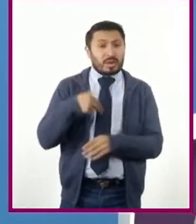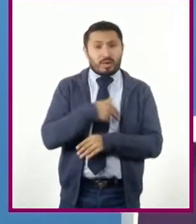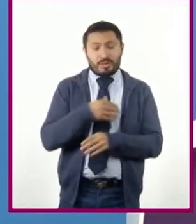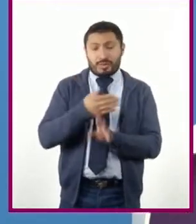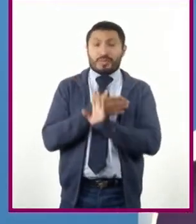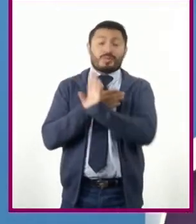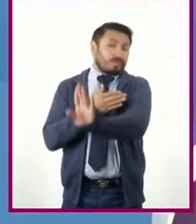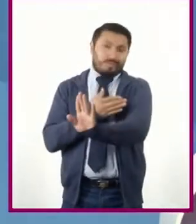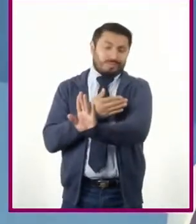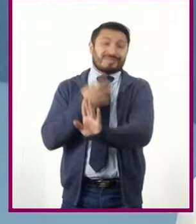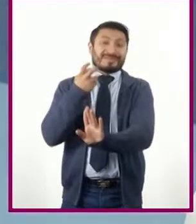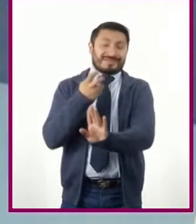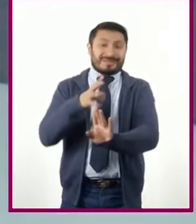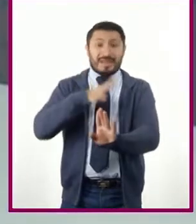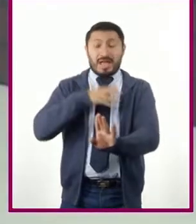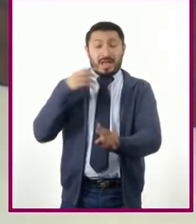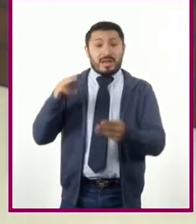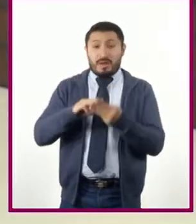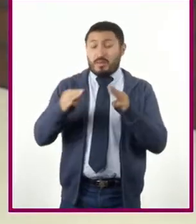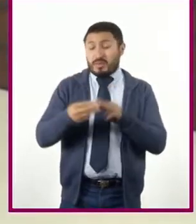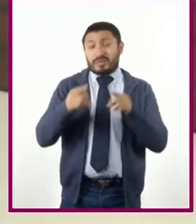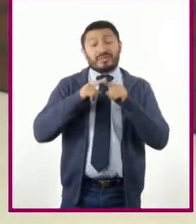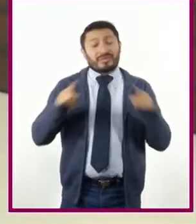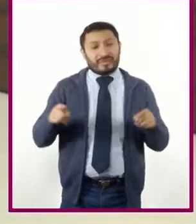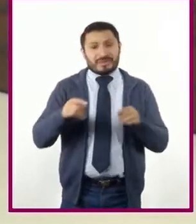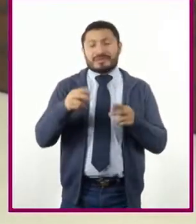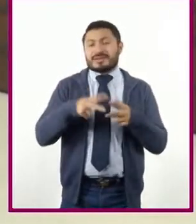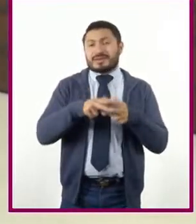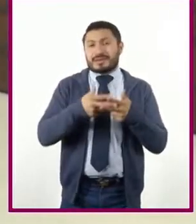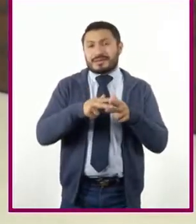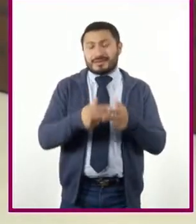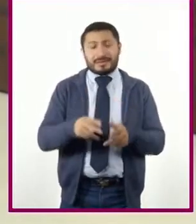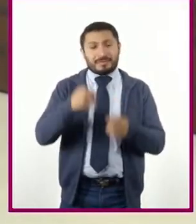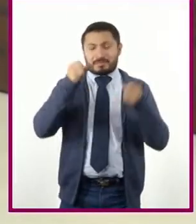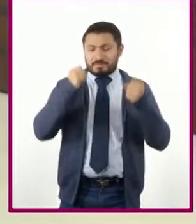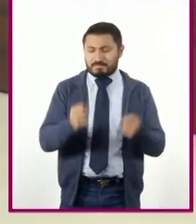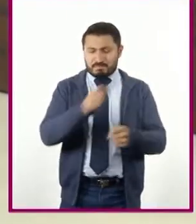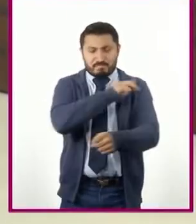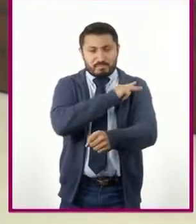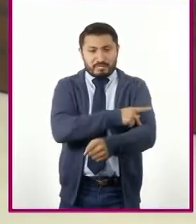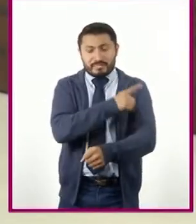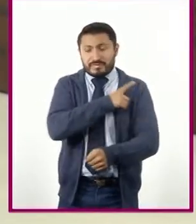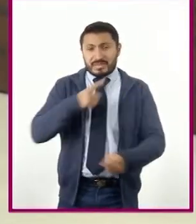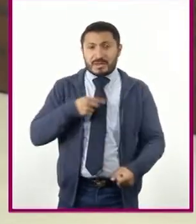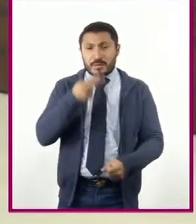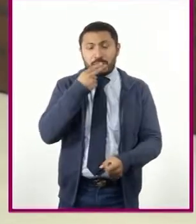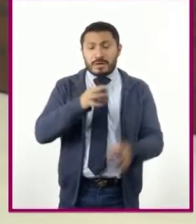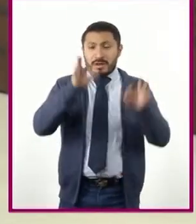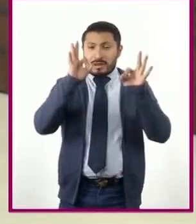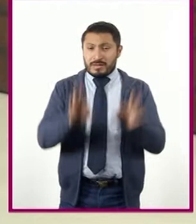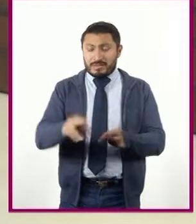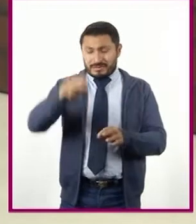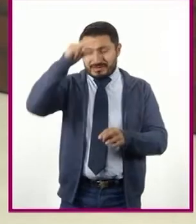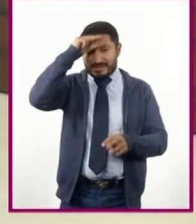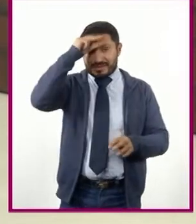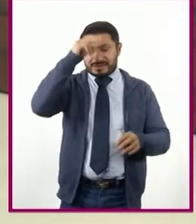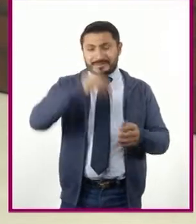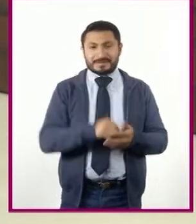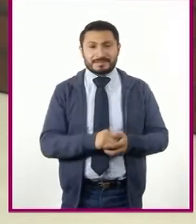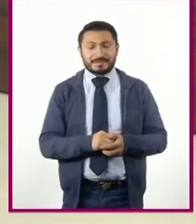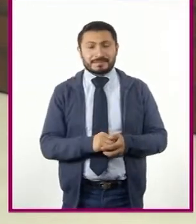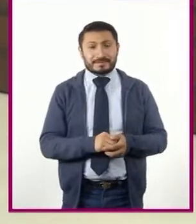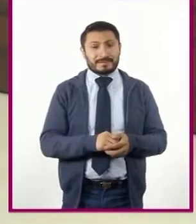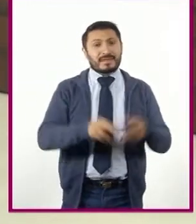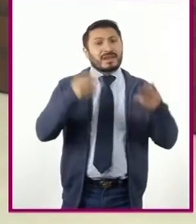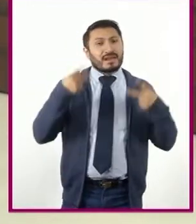buenas razones. Las herramientas poderosas deben usarse con prudencia y sabiduría. El